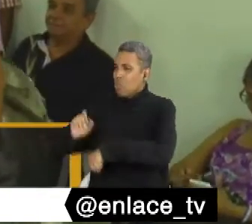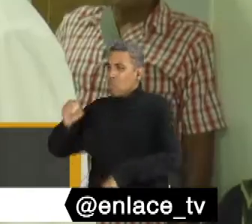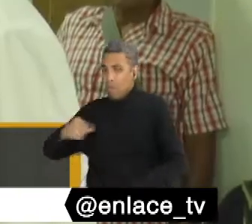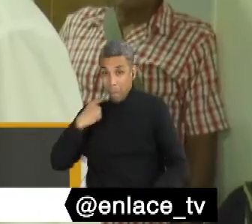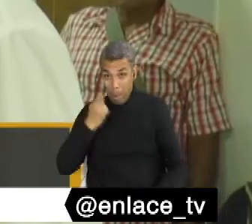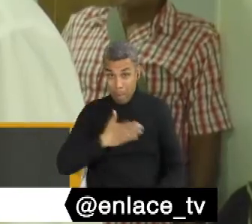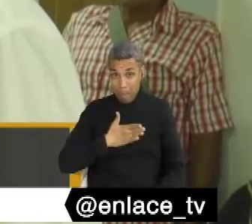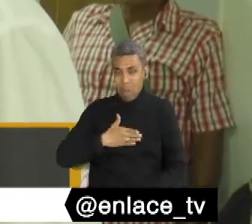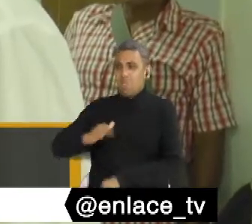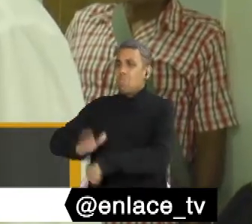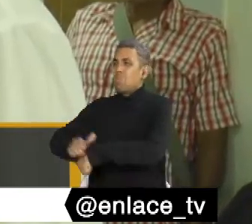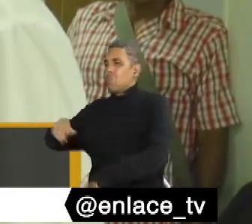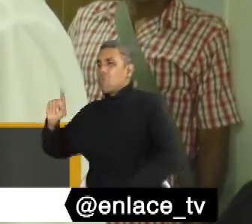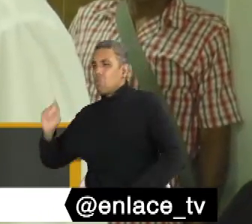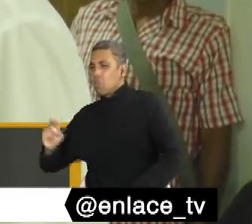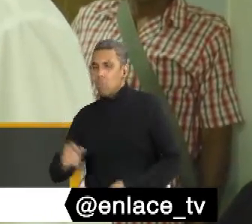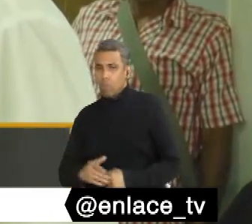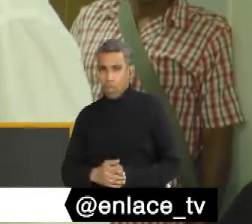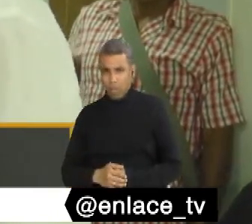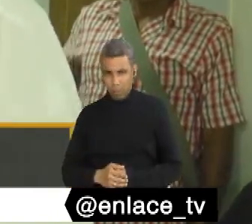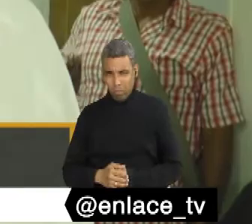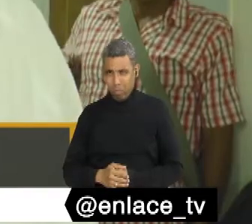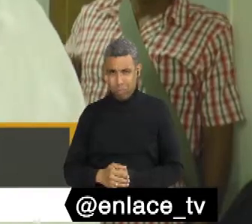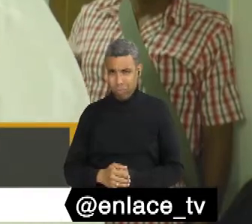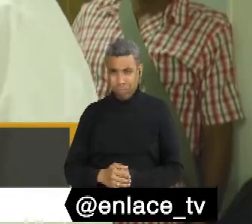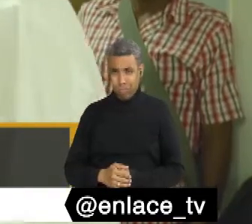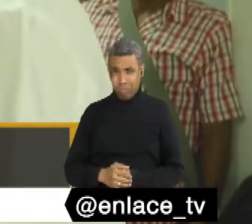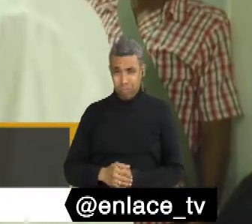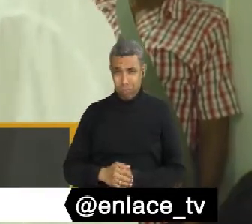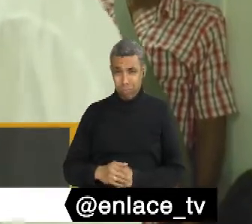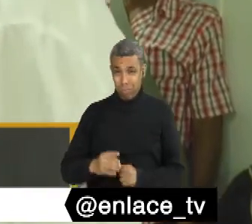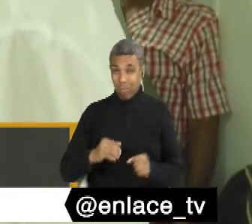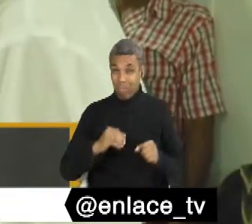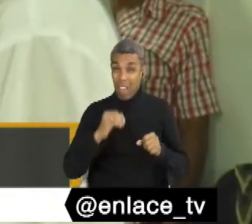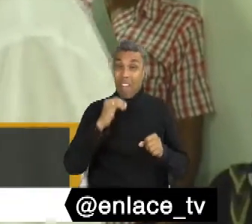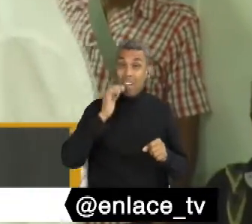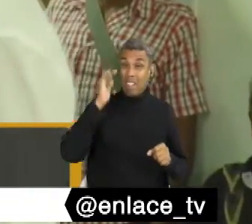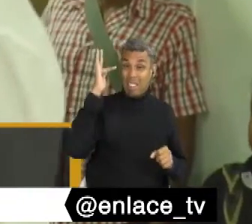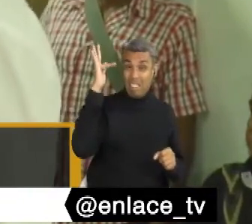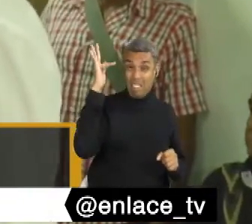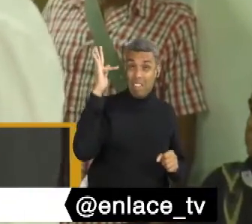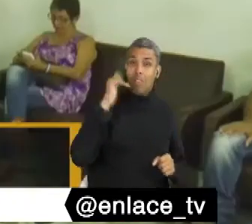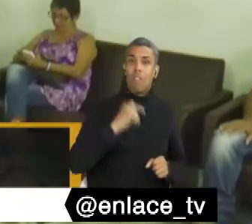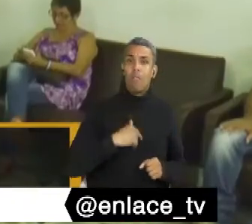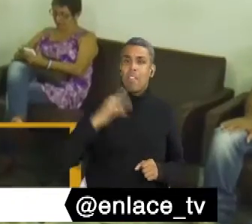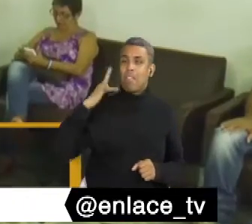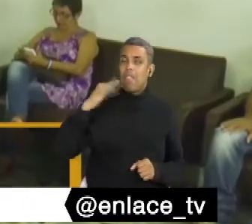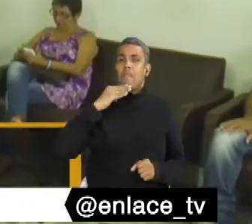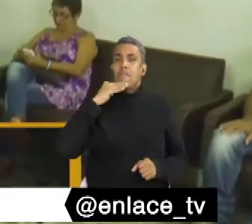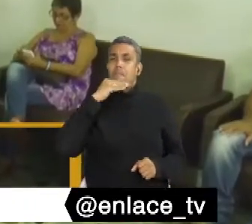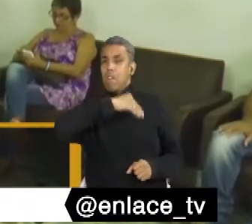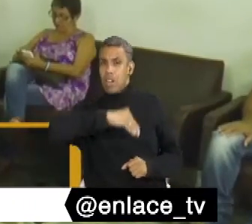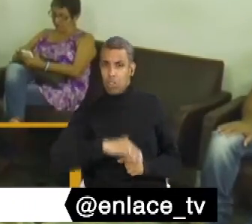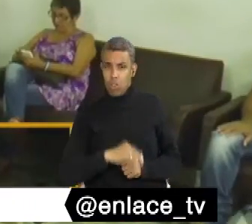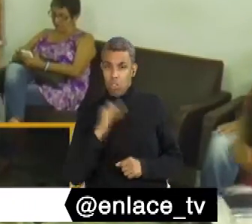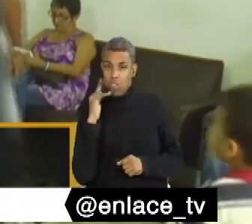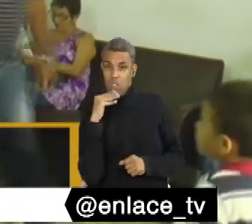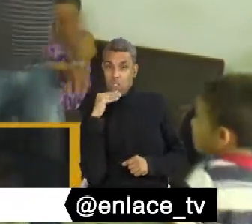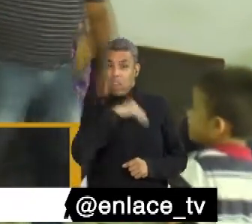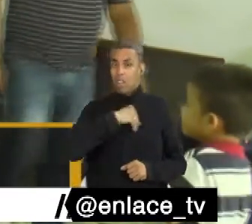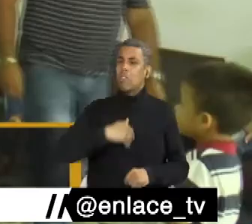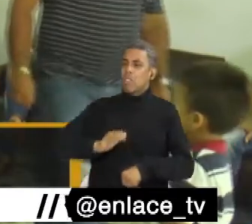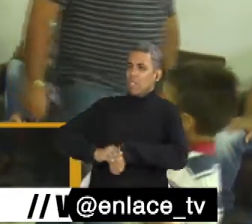acusación. Ya uno de ellos, el principal testigo de cargos, Mario Jaime Mejía, alias El Panadero, está en juicio por falso testimonio y